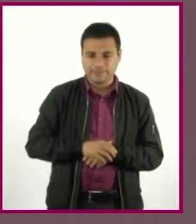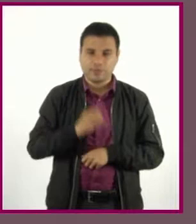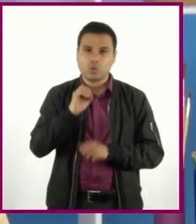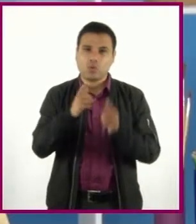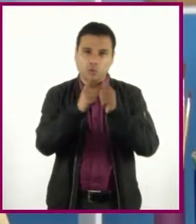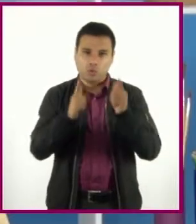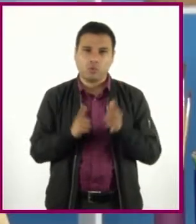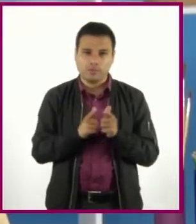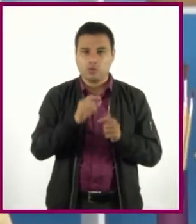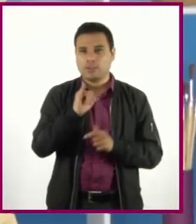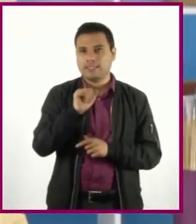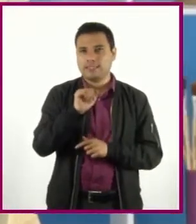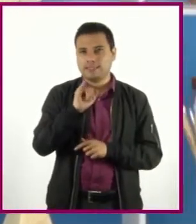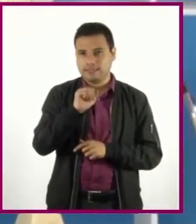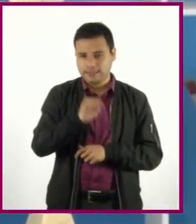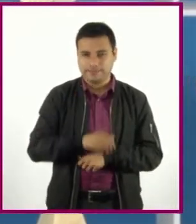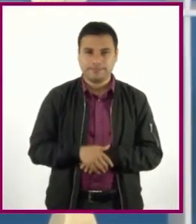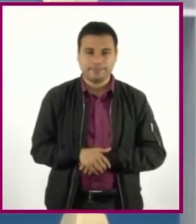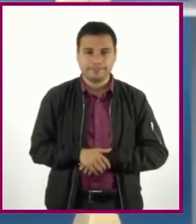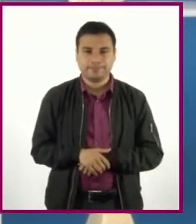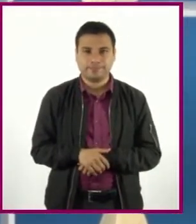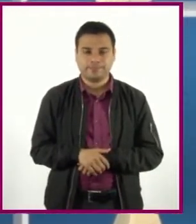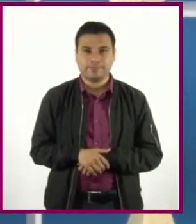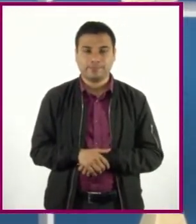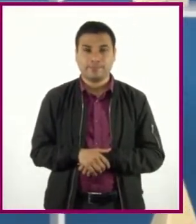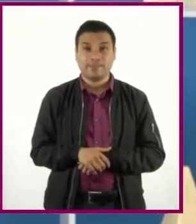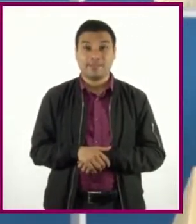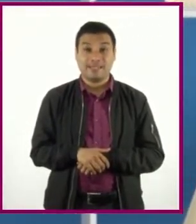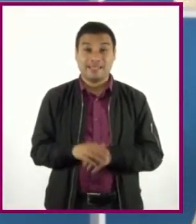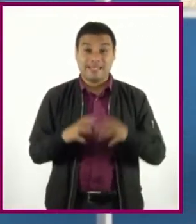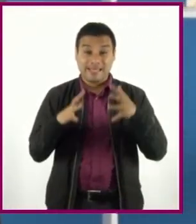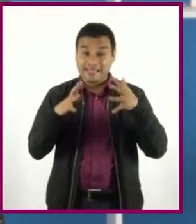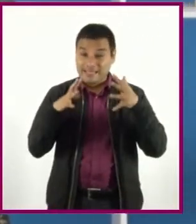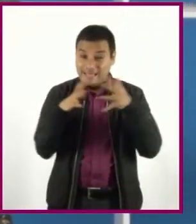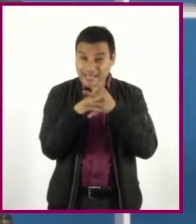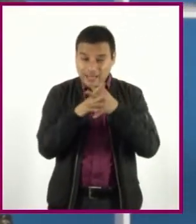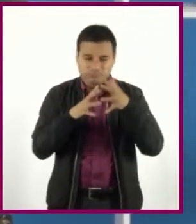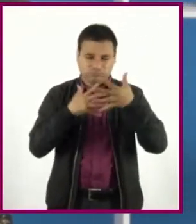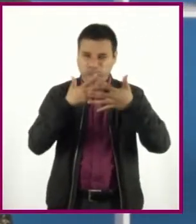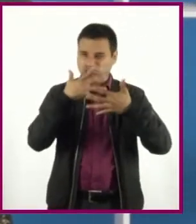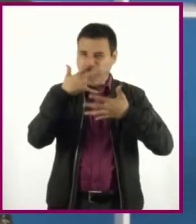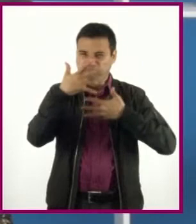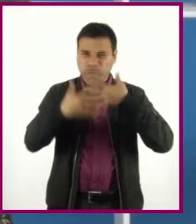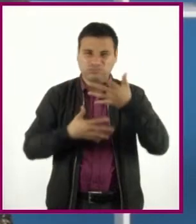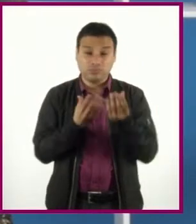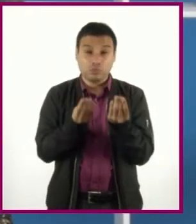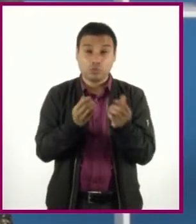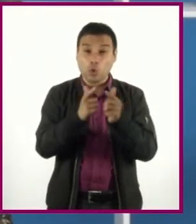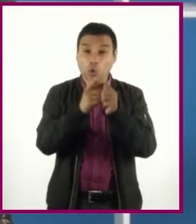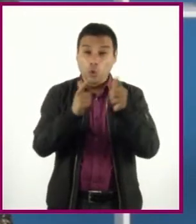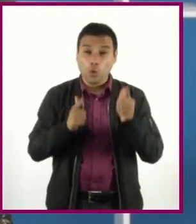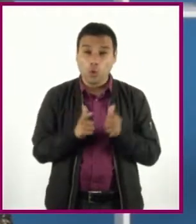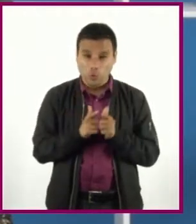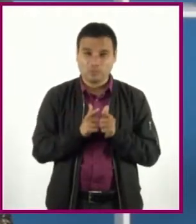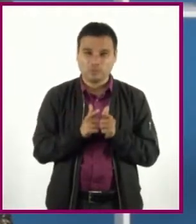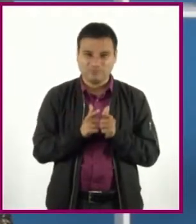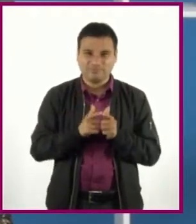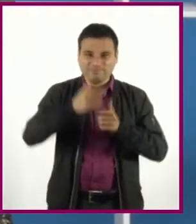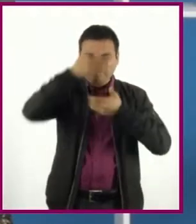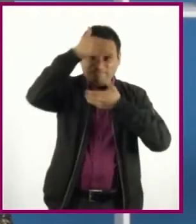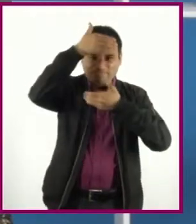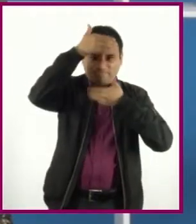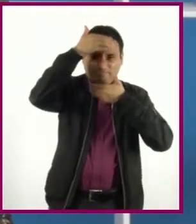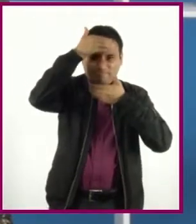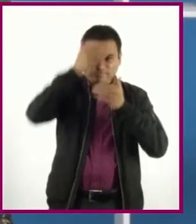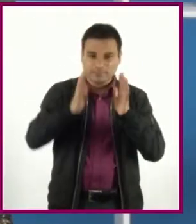Islámico. La guerra rápidamente cobró su efecto. Los grupos extremistas se hicieron de la mayor parte del